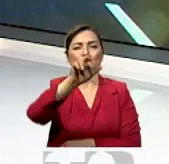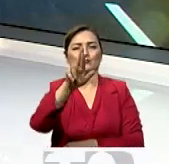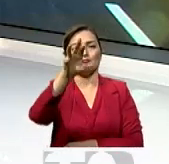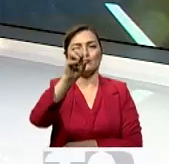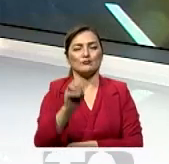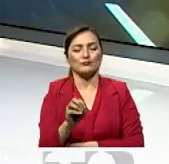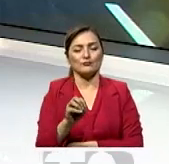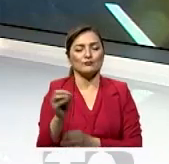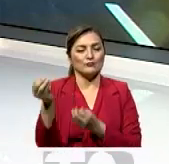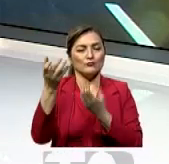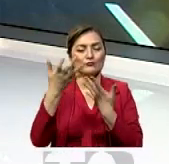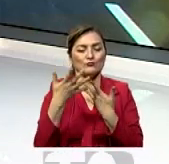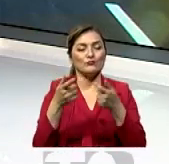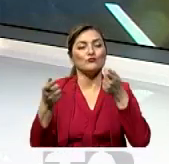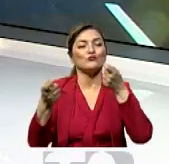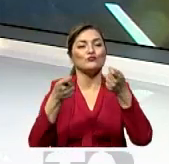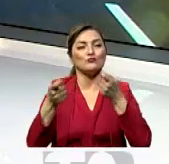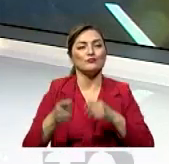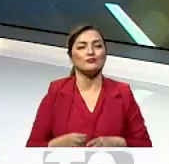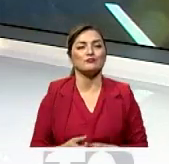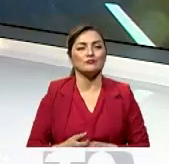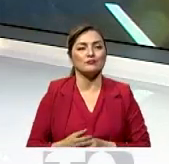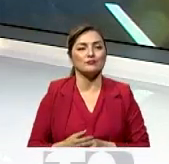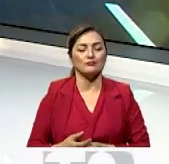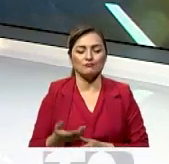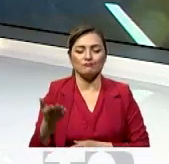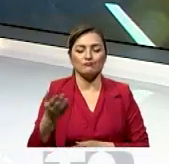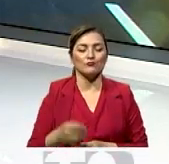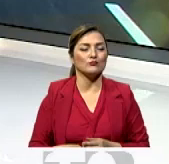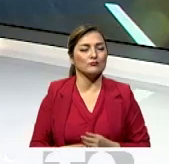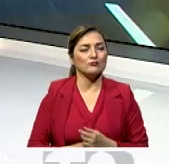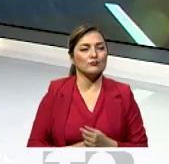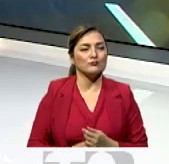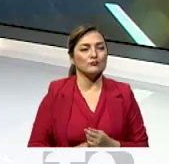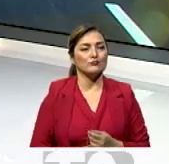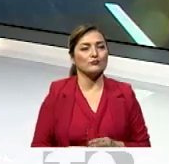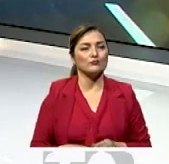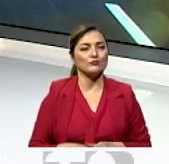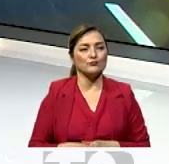Jácome con el informe de los controles que se realizan. Jairo, adelante.